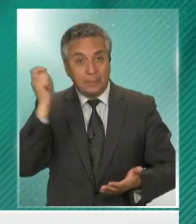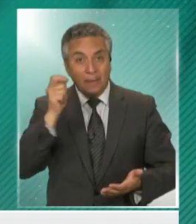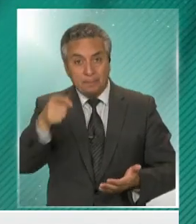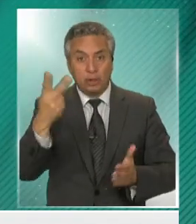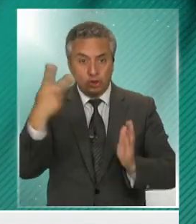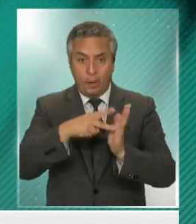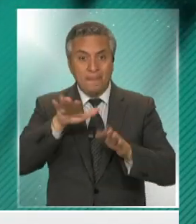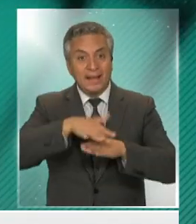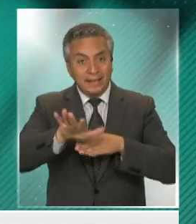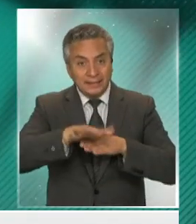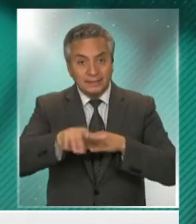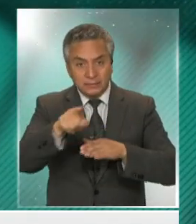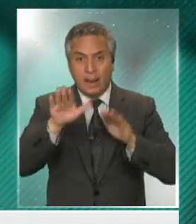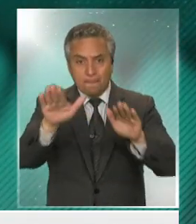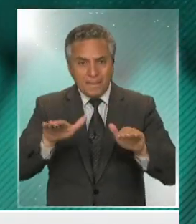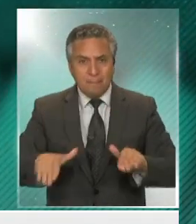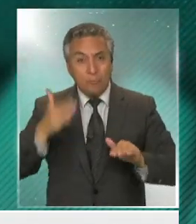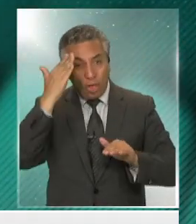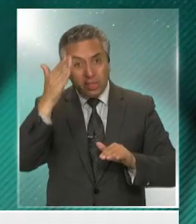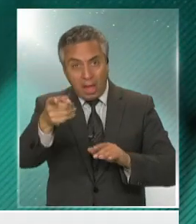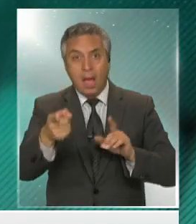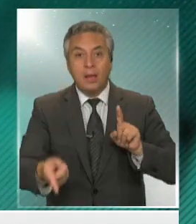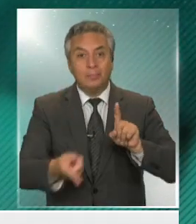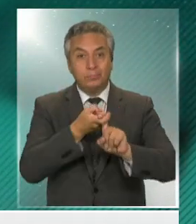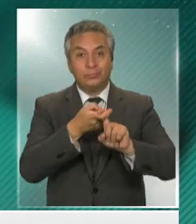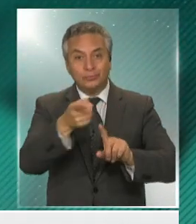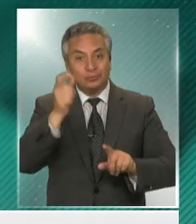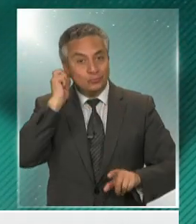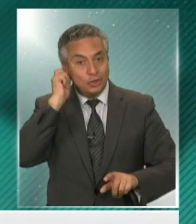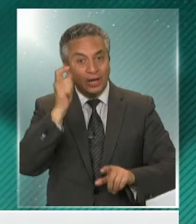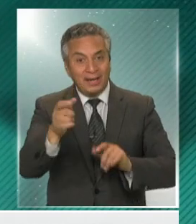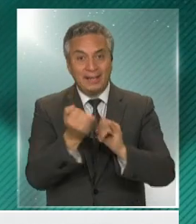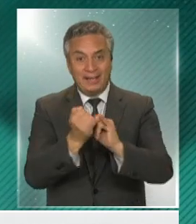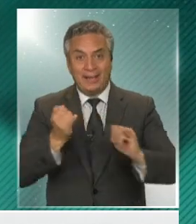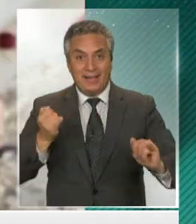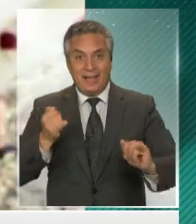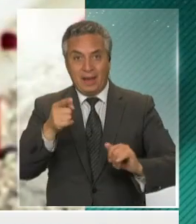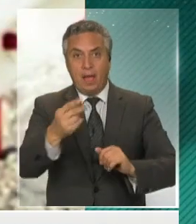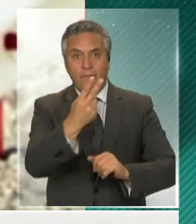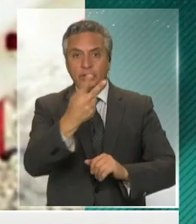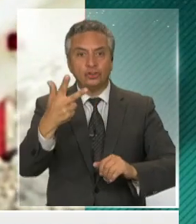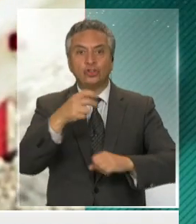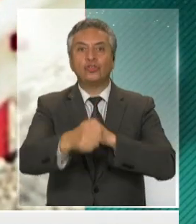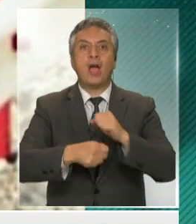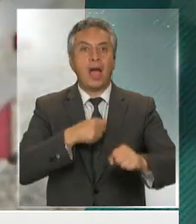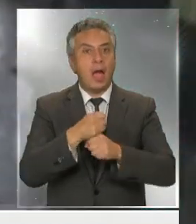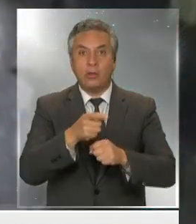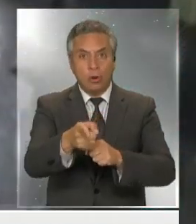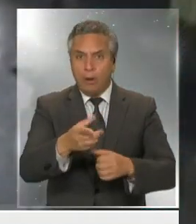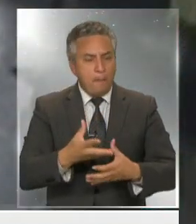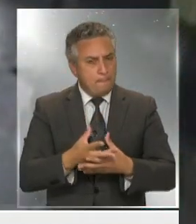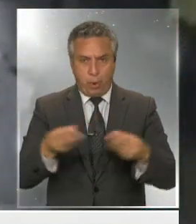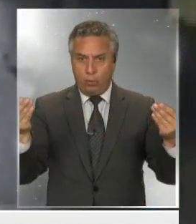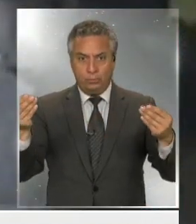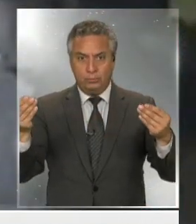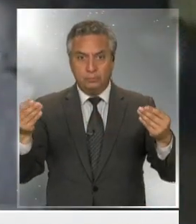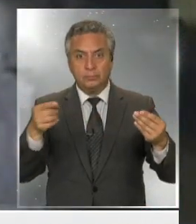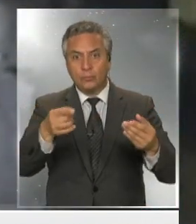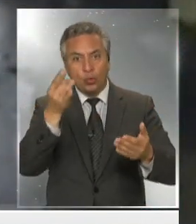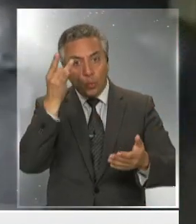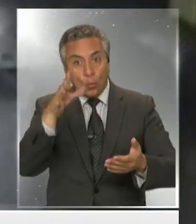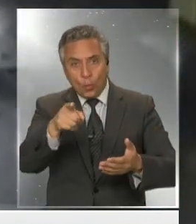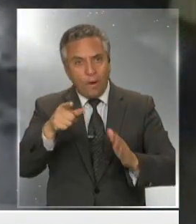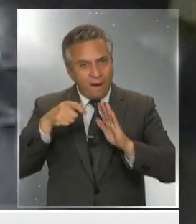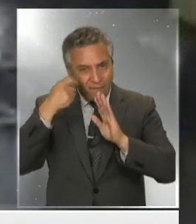2015, el mismo día en que se debía casar, la ingeniera María Carolina Hidalgo Aguilera, de 28 años, desapareció. La única pista era